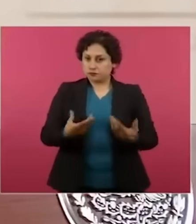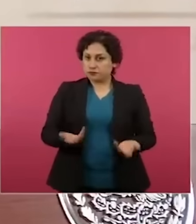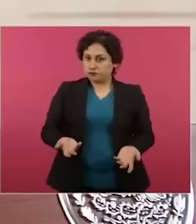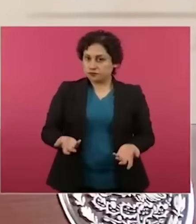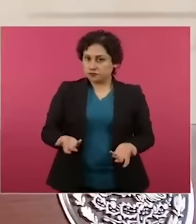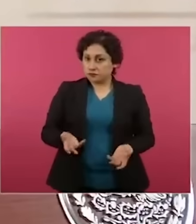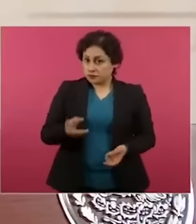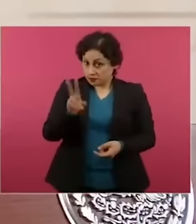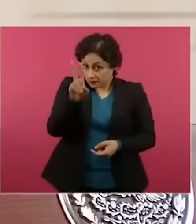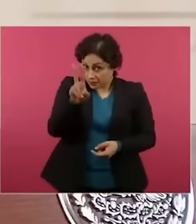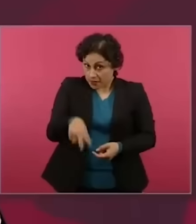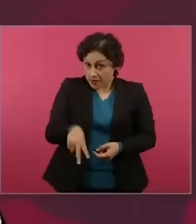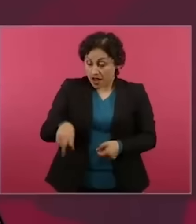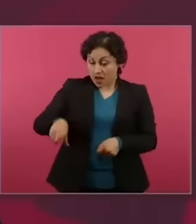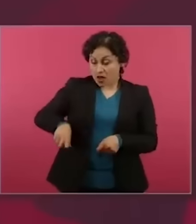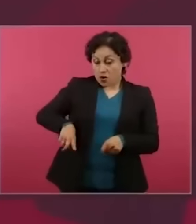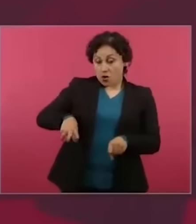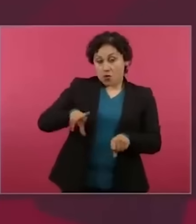más